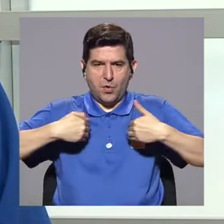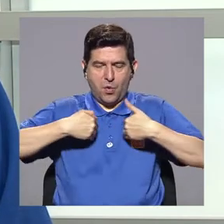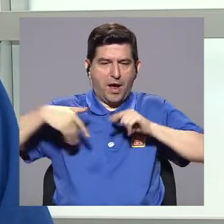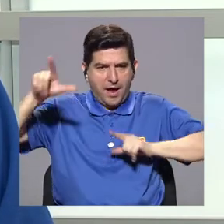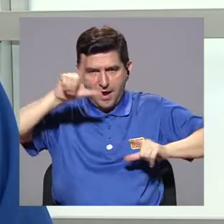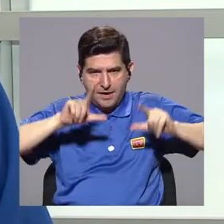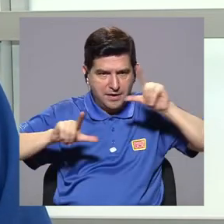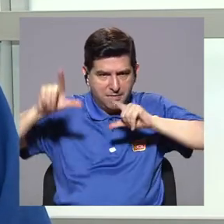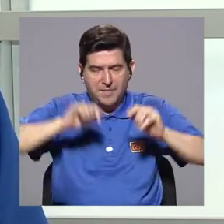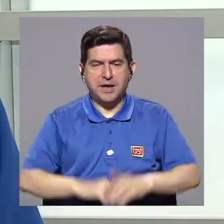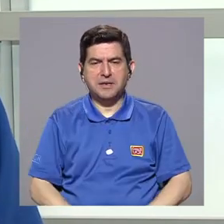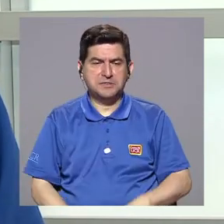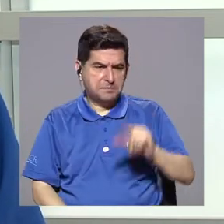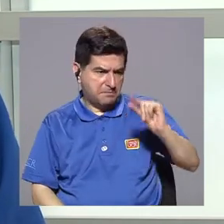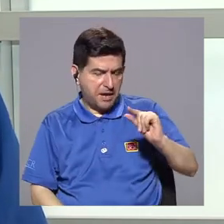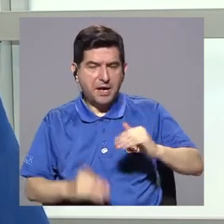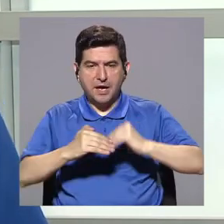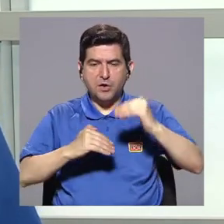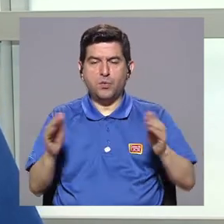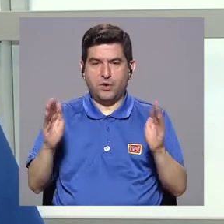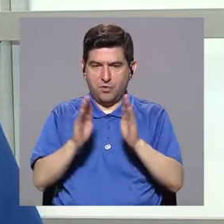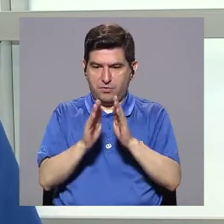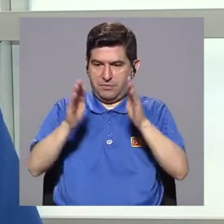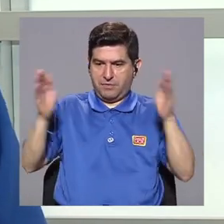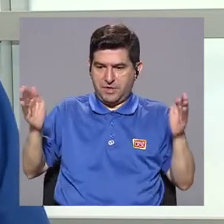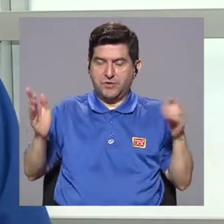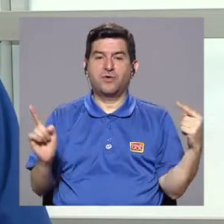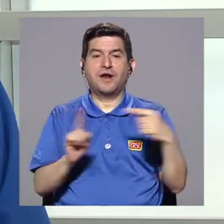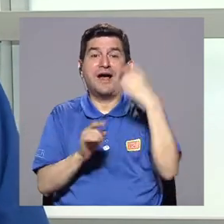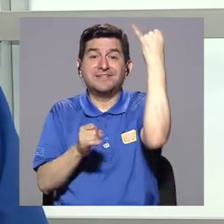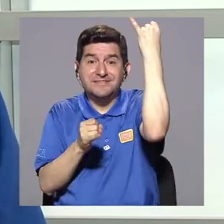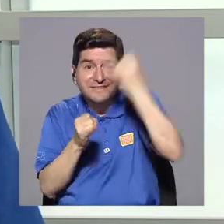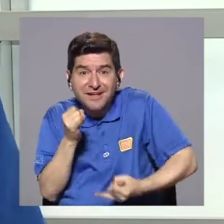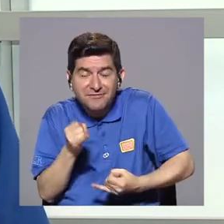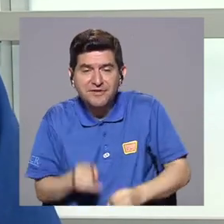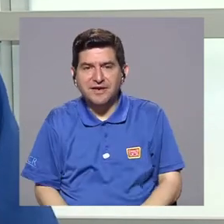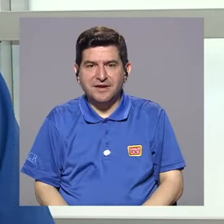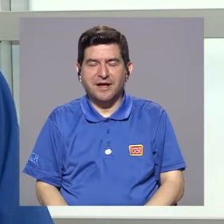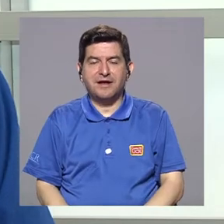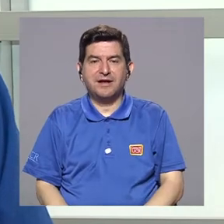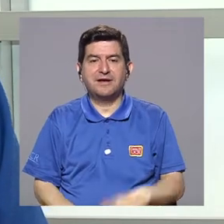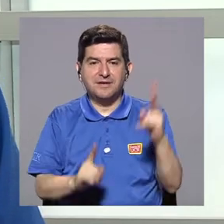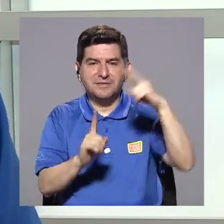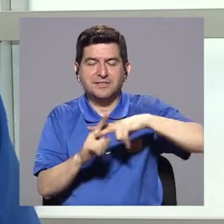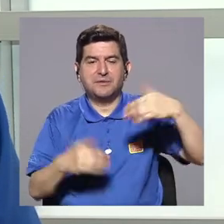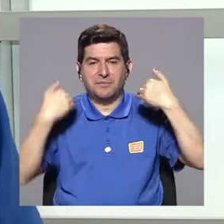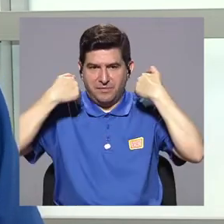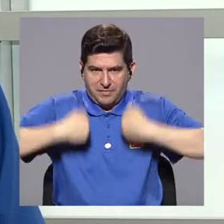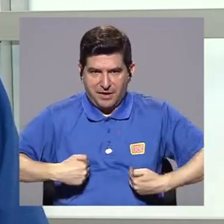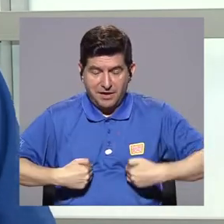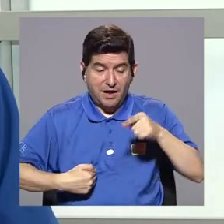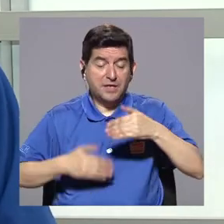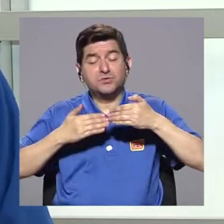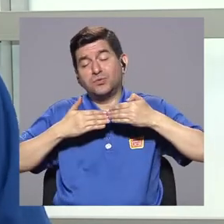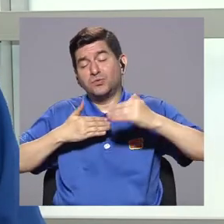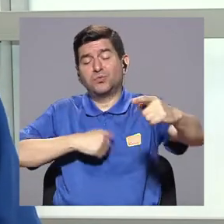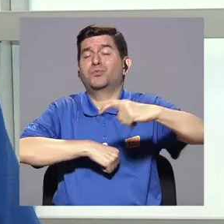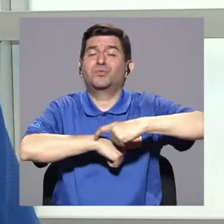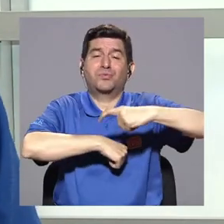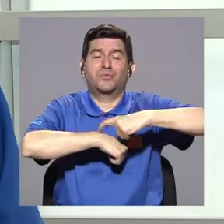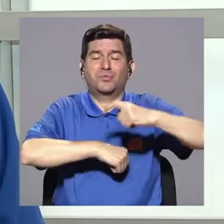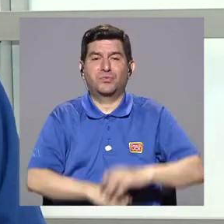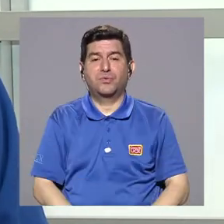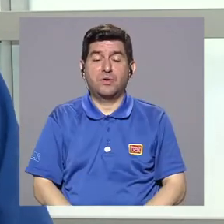se pasan a animales de laboratorio, animales pequeñitos, animales más grandes, y hasta en último momento se pasan a los seres humanos. Entonces todo eso toma